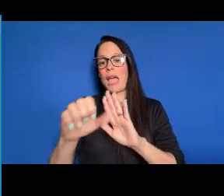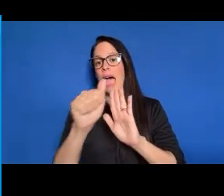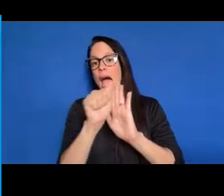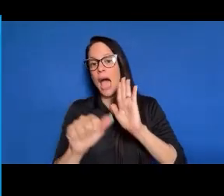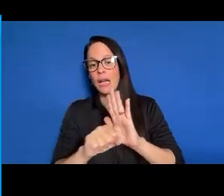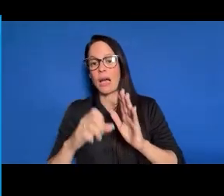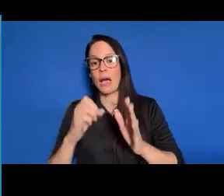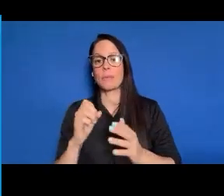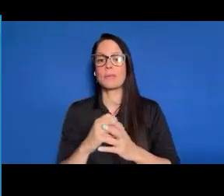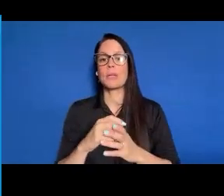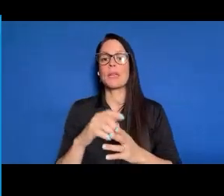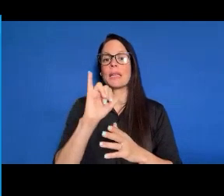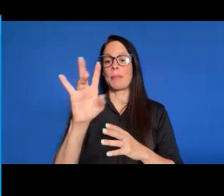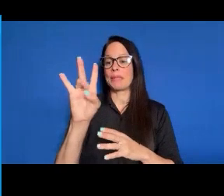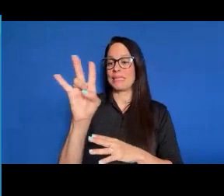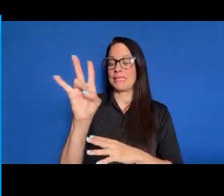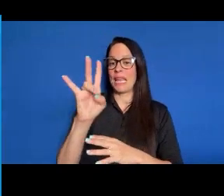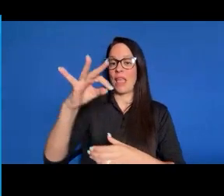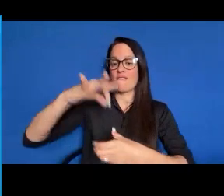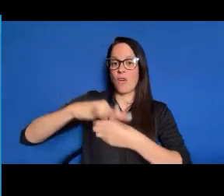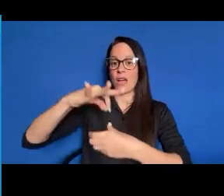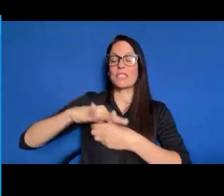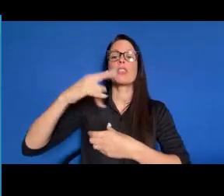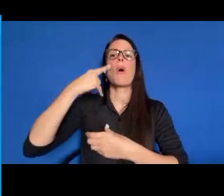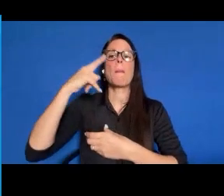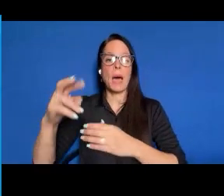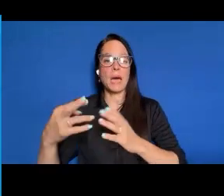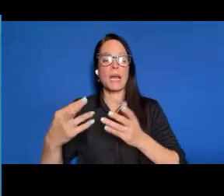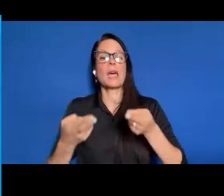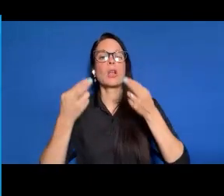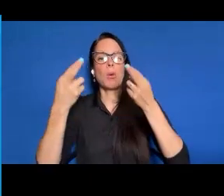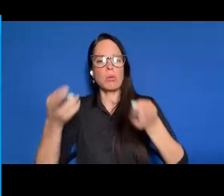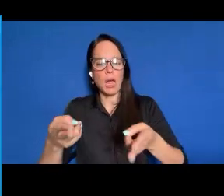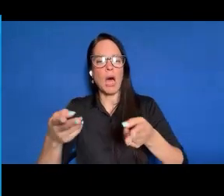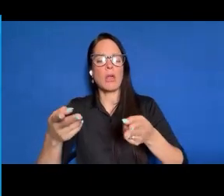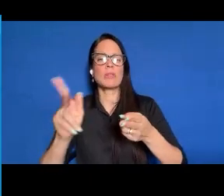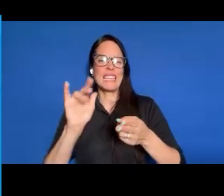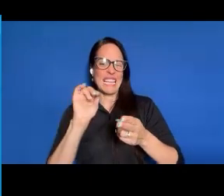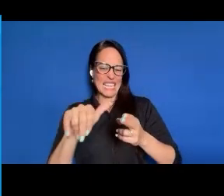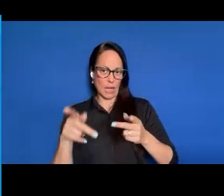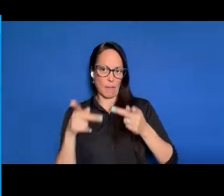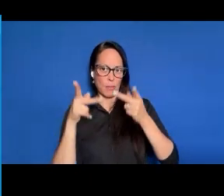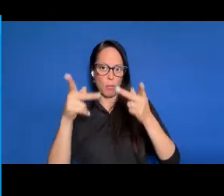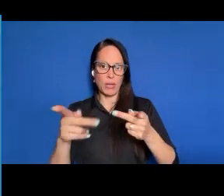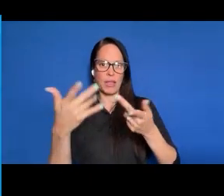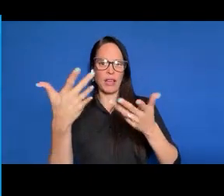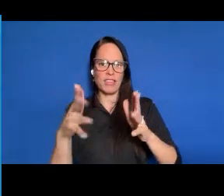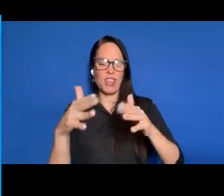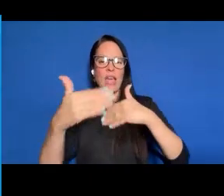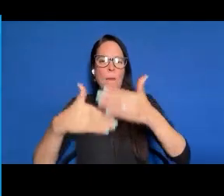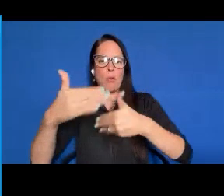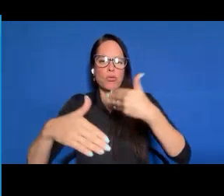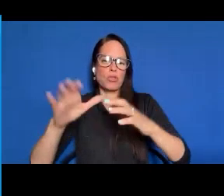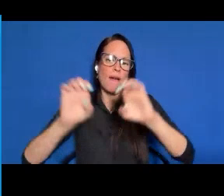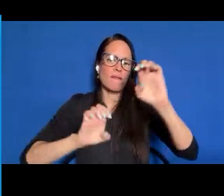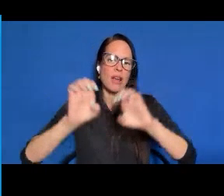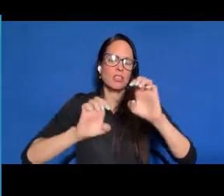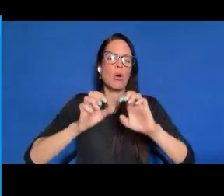de votación para recomendarle aprobación de propuestas que obtuvieron la puntuación requerida en el proceso de evaluación por el comité